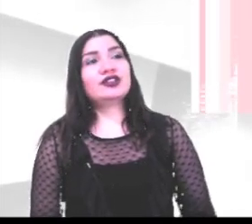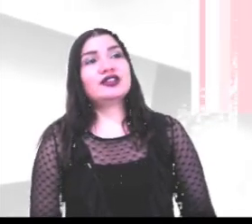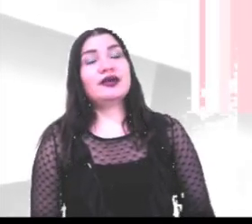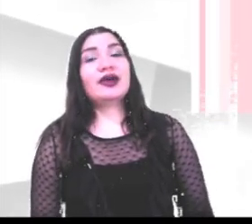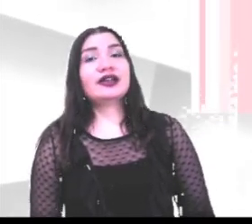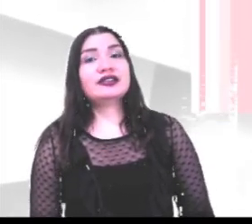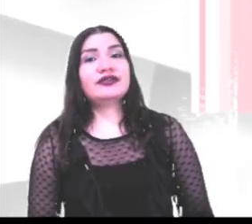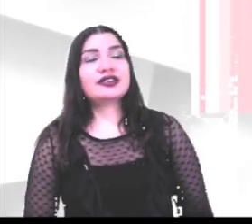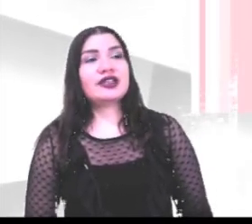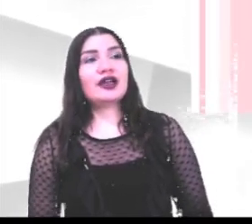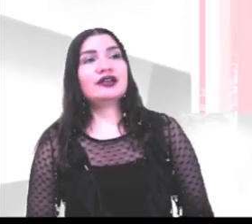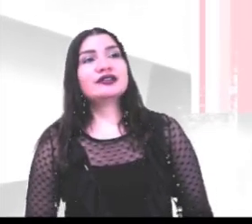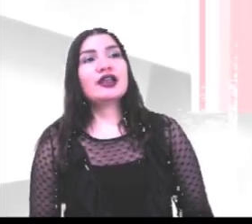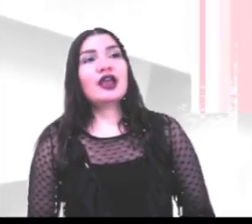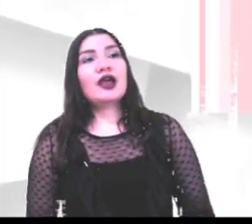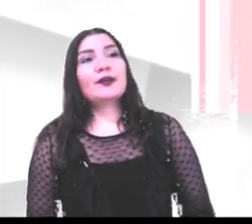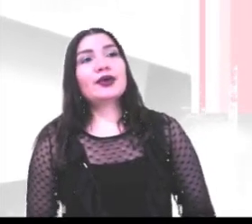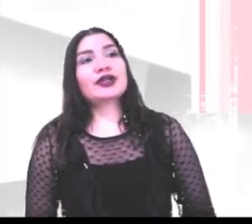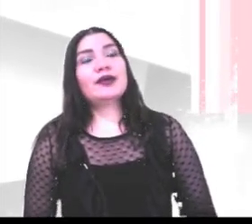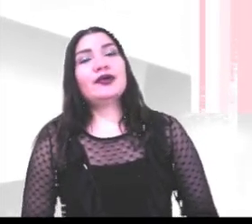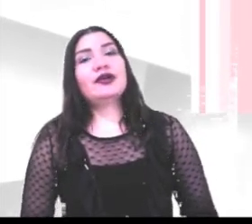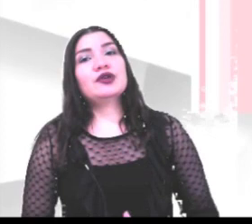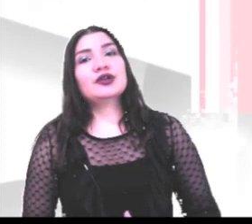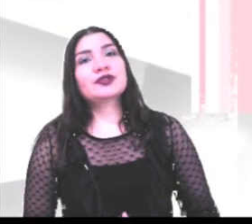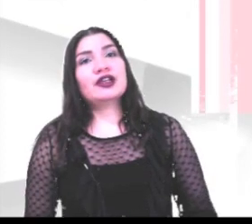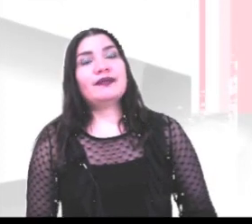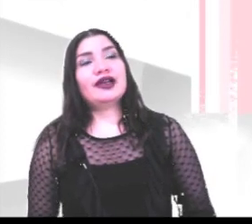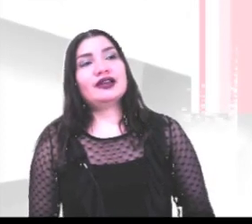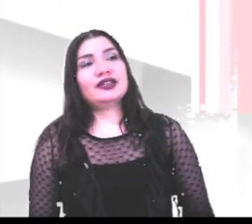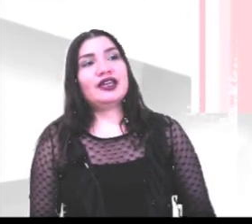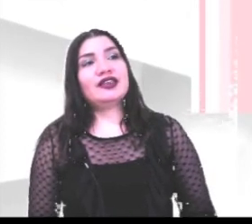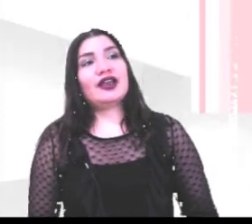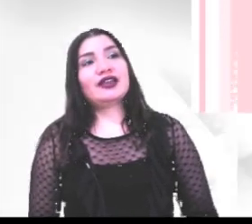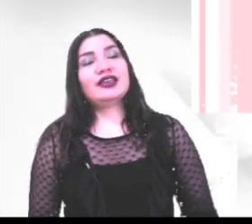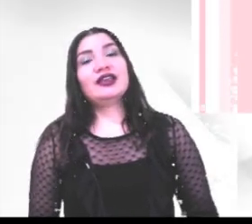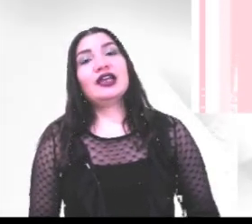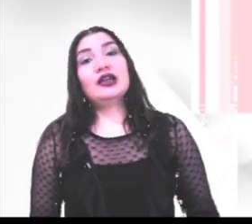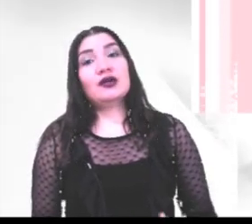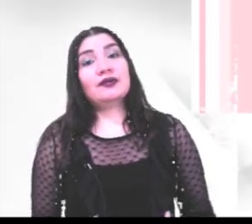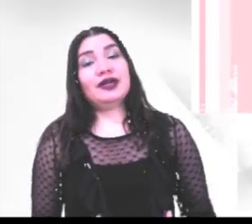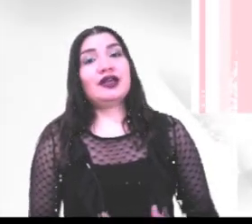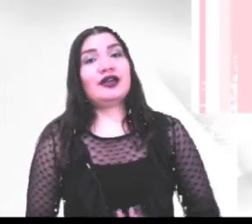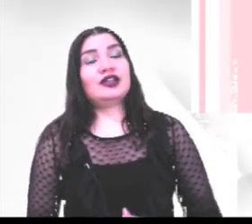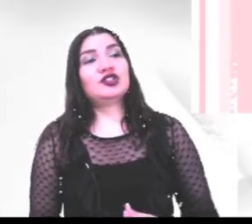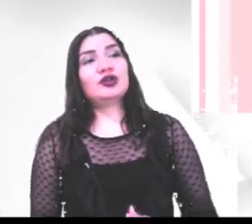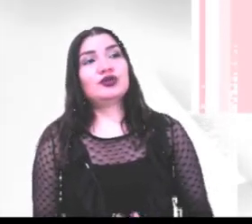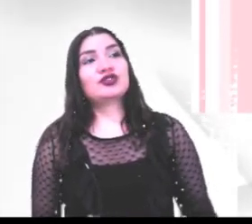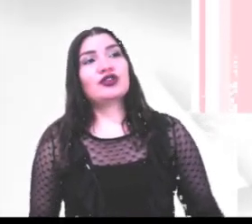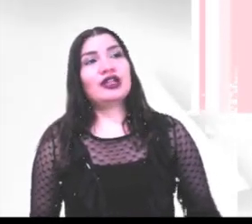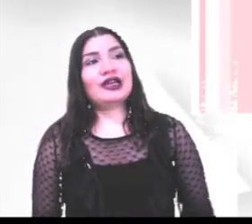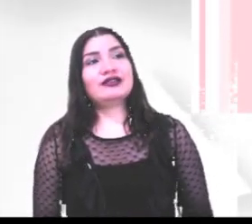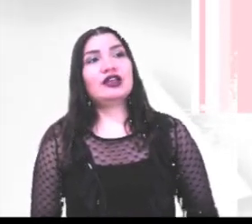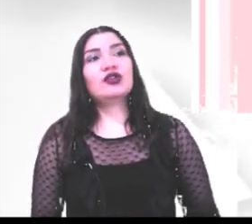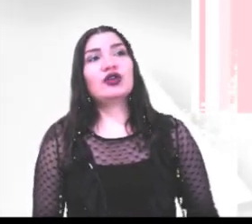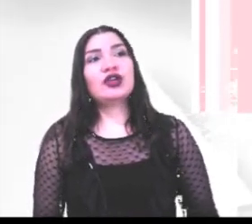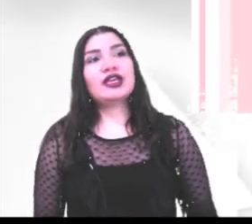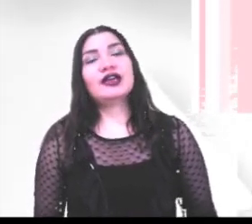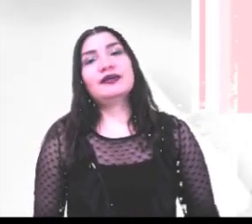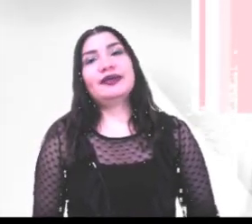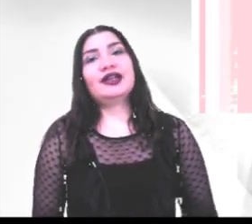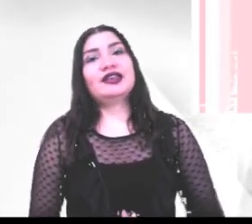ecosistemas artificiales porque podemos observar que ya aquí el hombre ha hecho uso de la